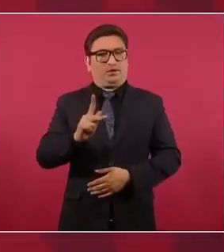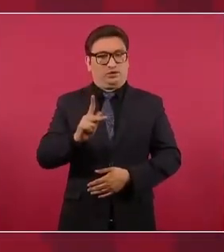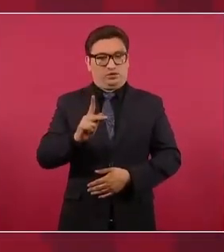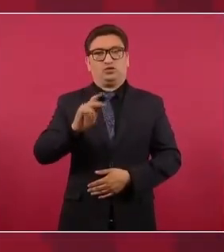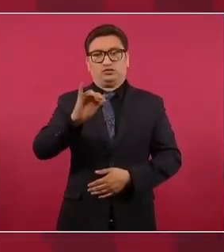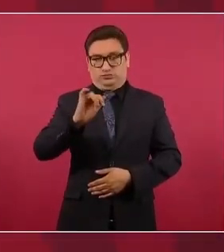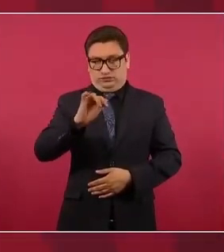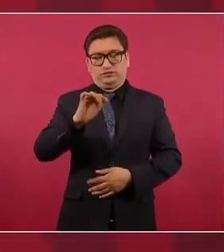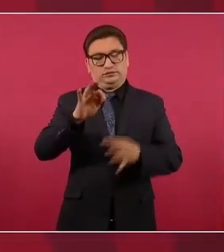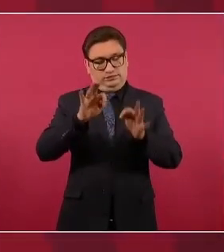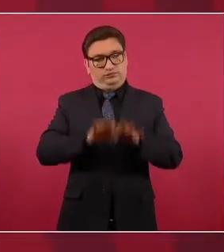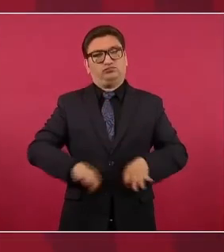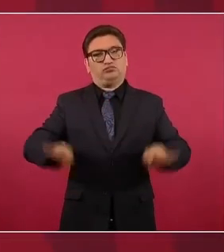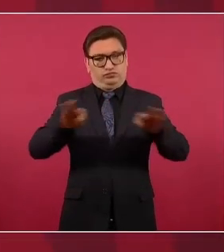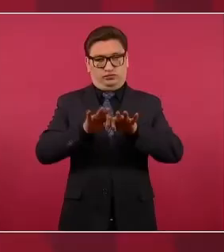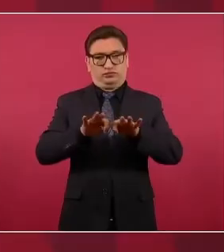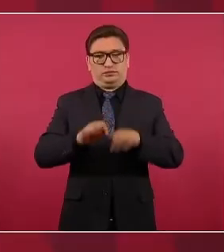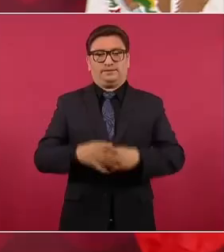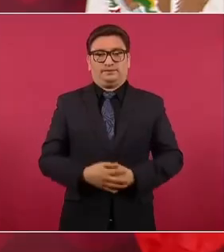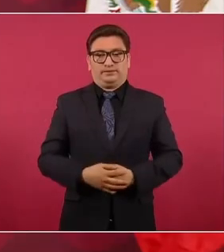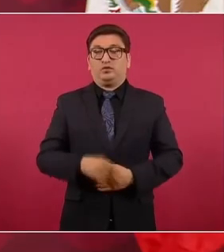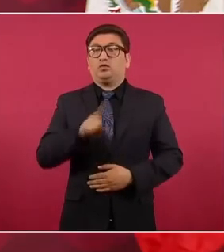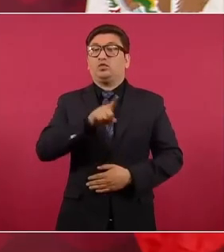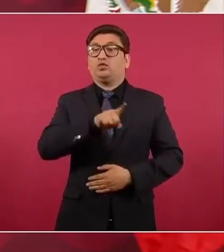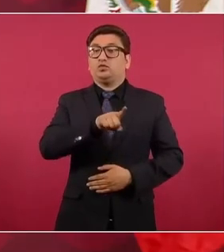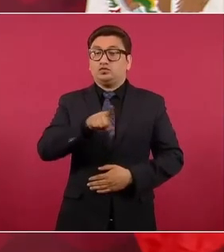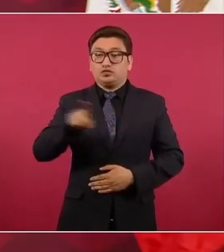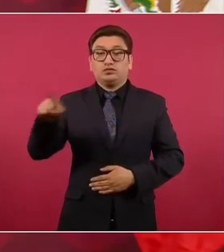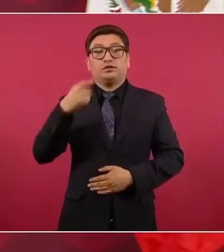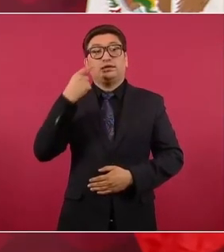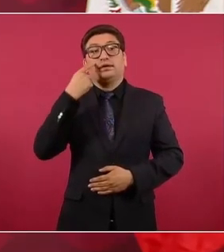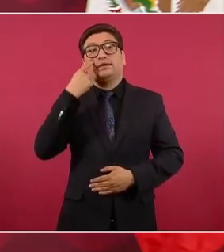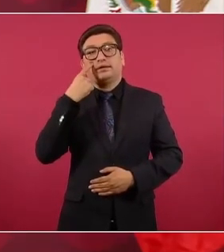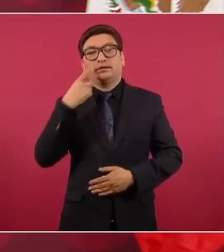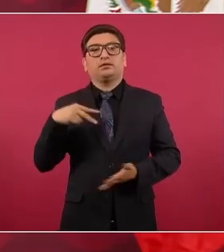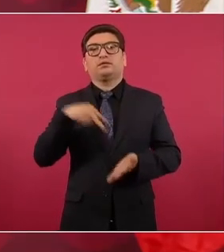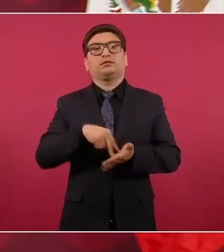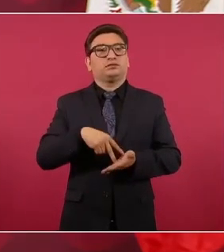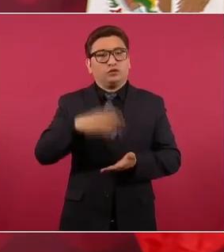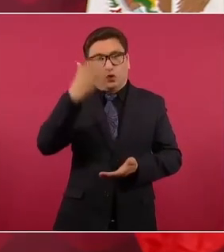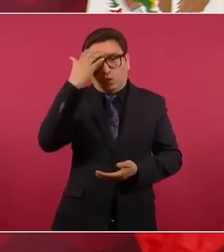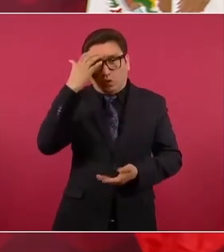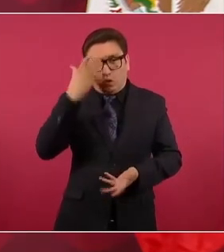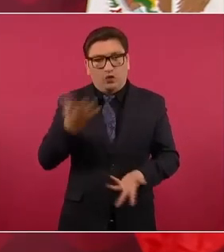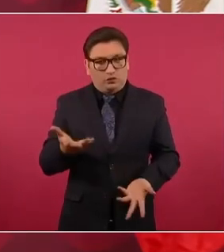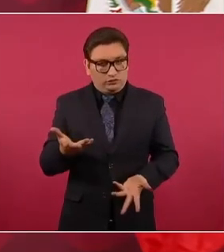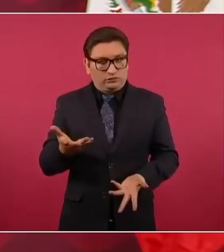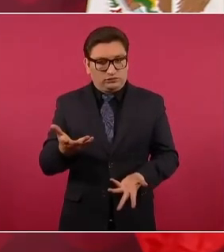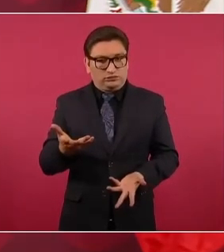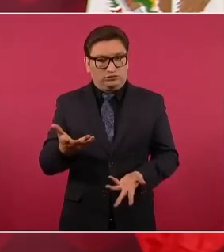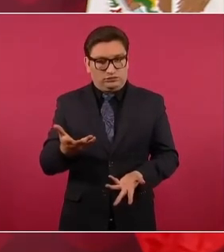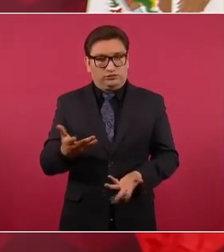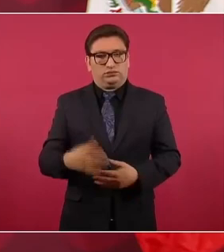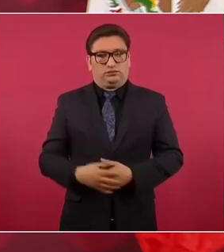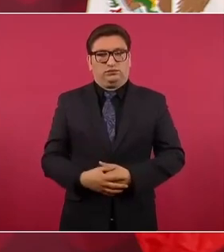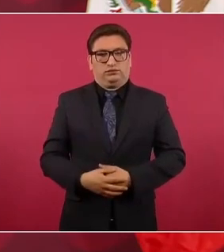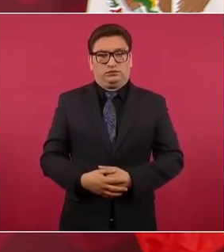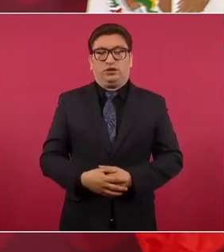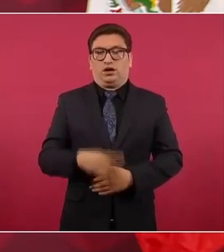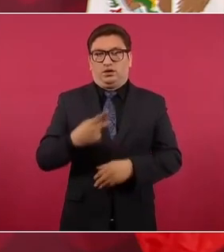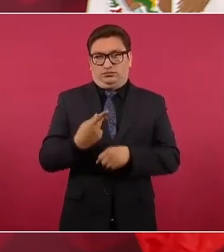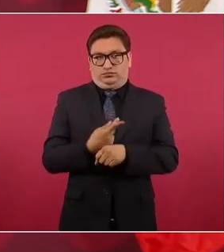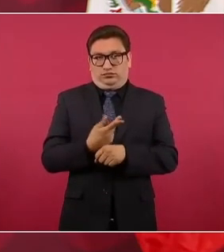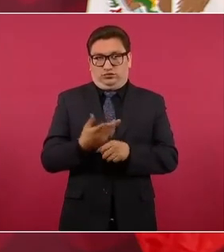me importa mucho que ustedes conozcan cuál es